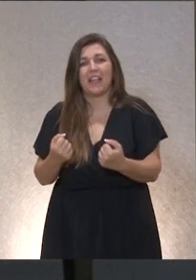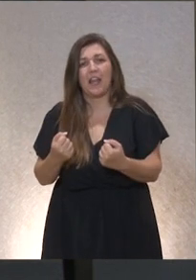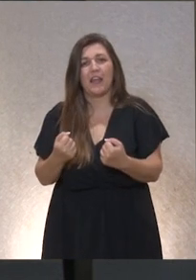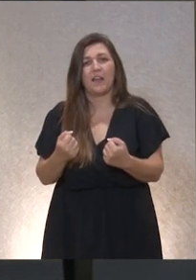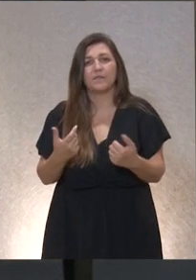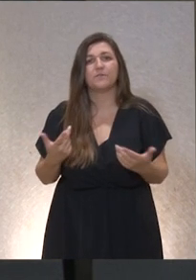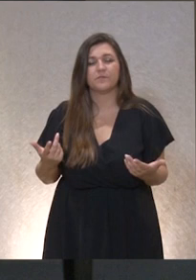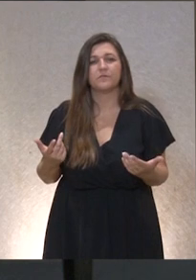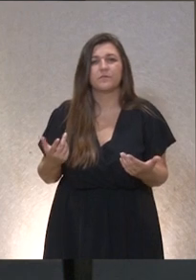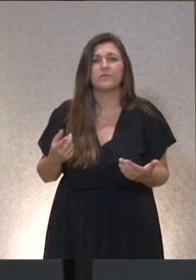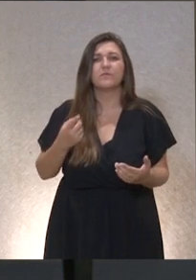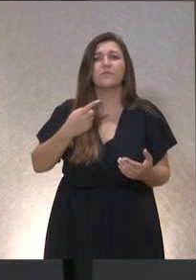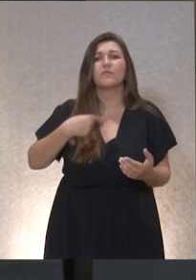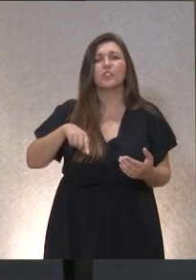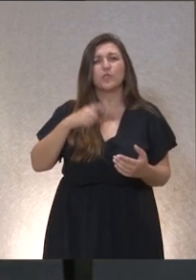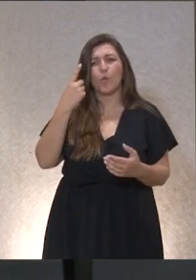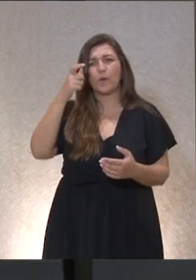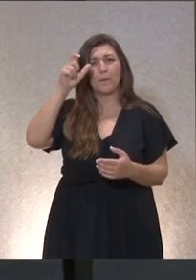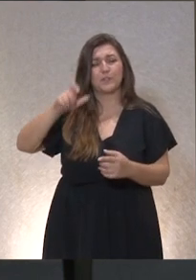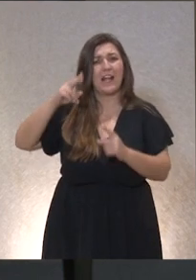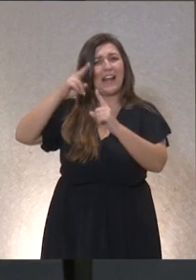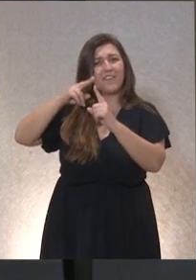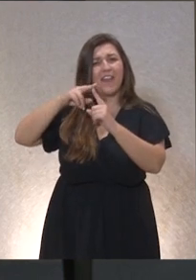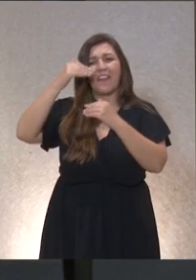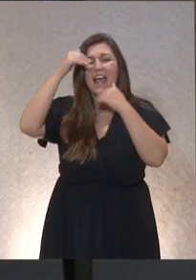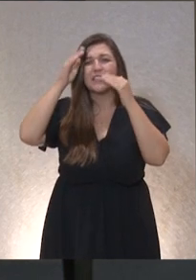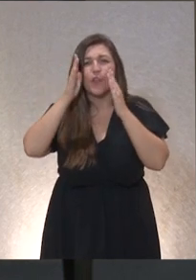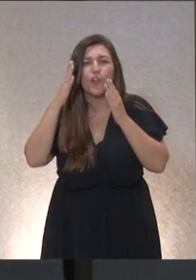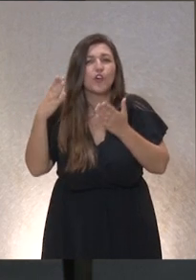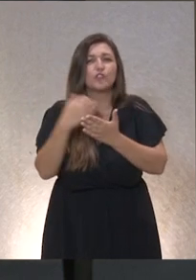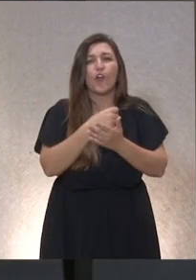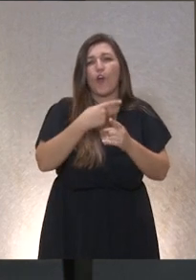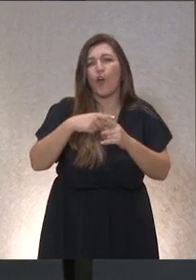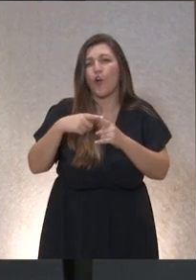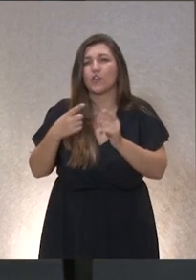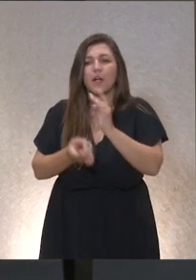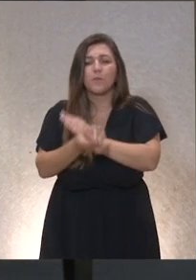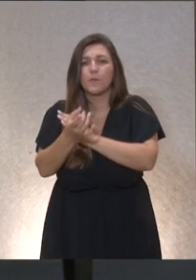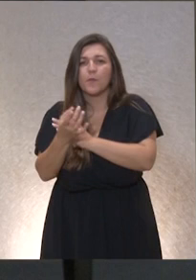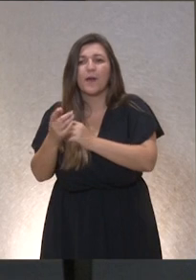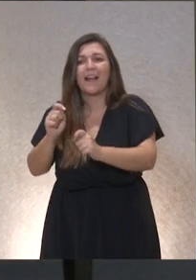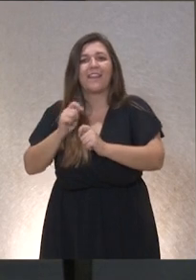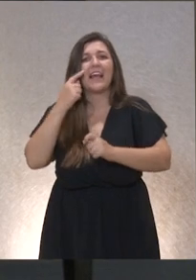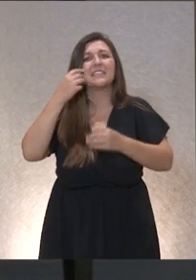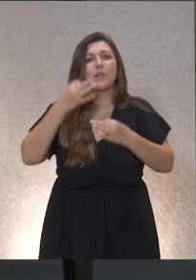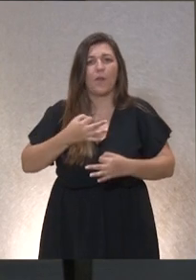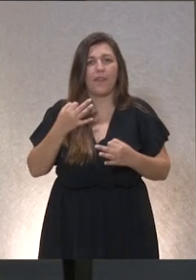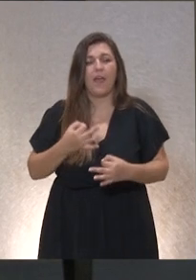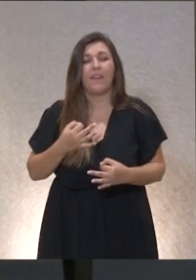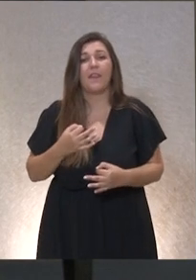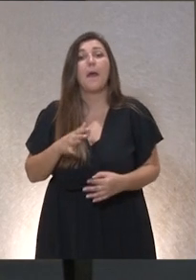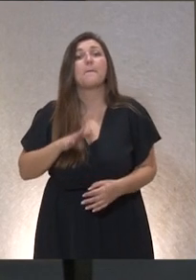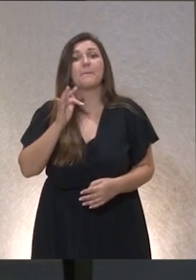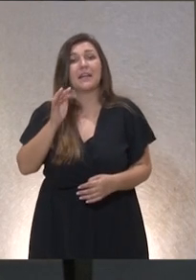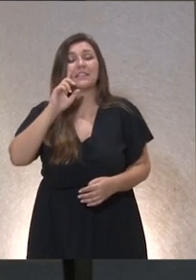teníamos una persona de referencia que estaba atenta a todo lo que sucedía y también nos daba cierta seguridad descubrimos